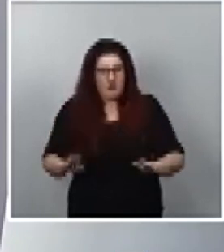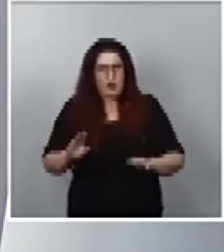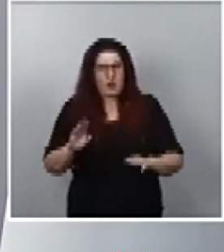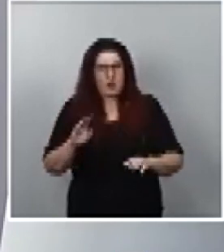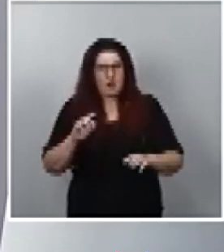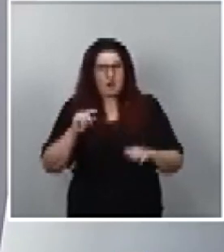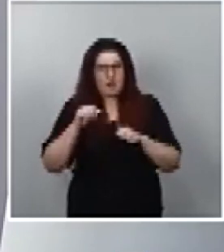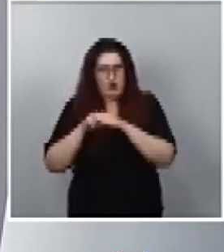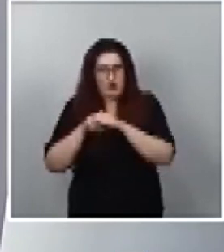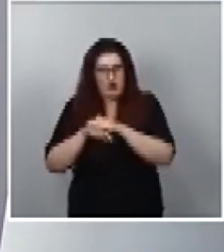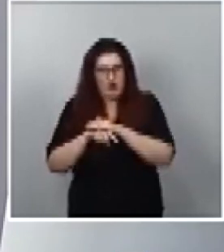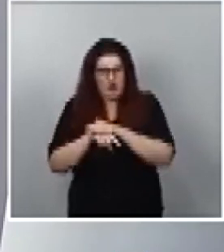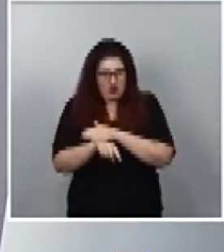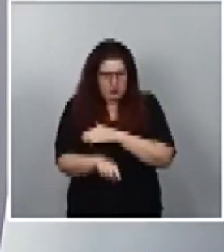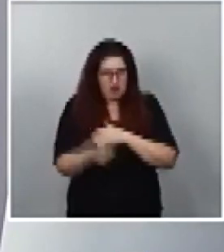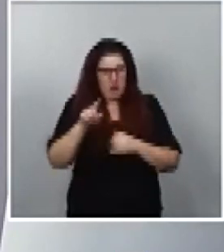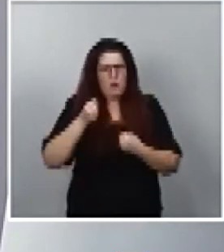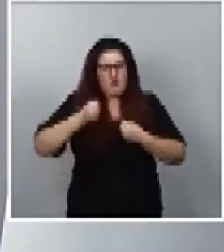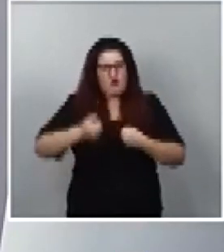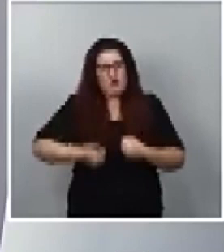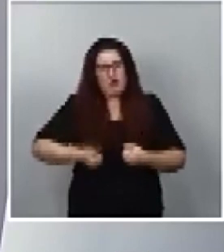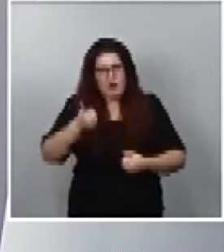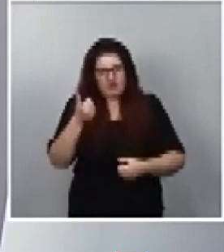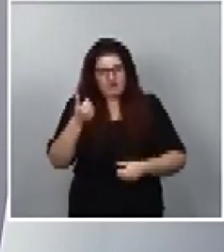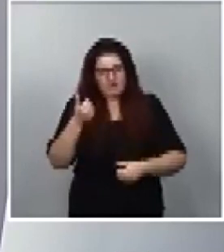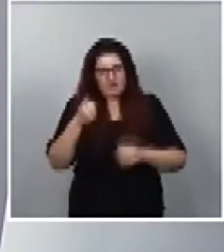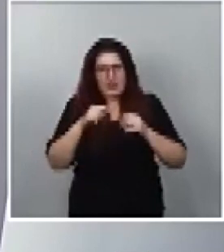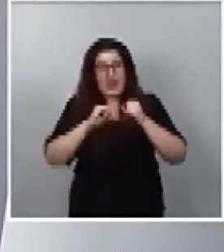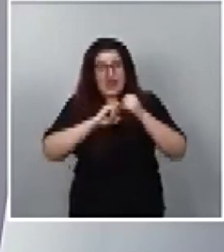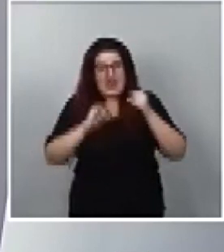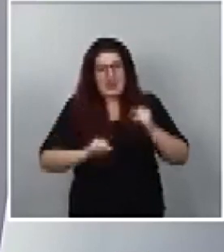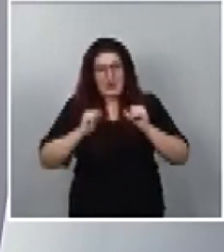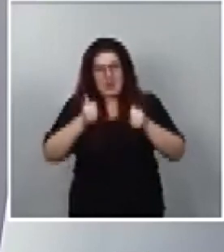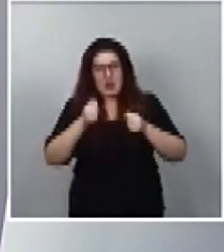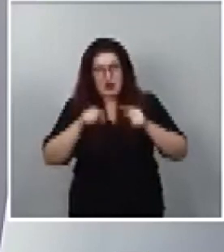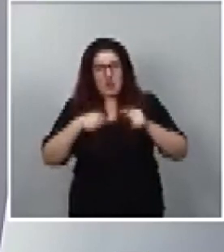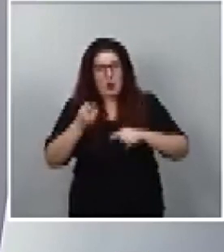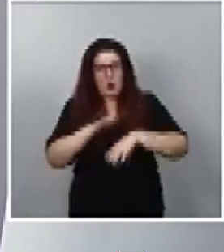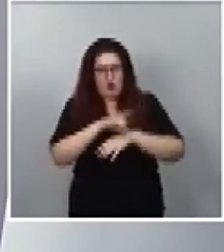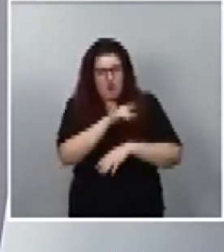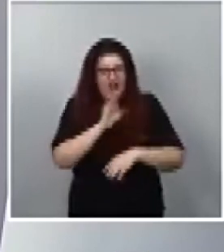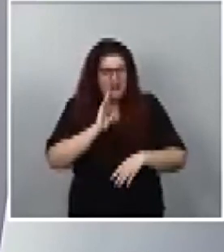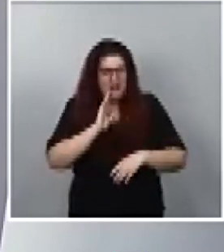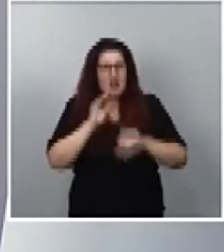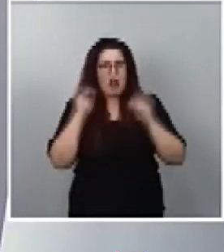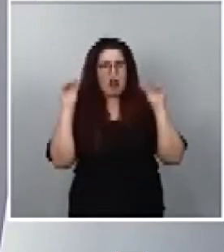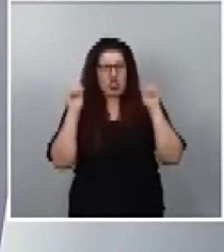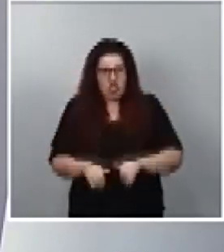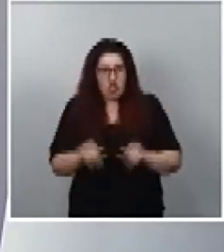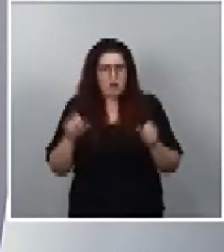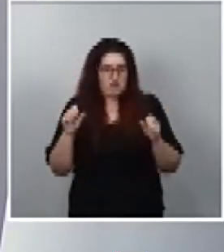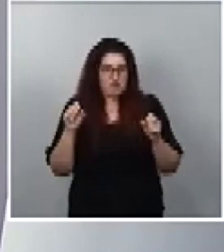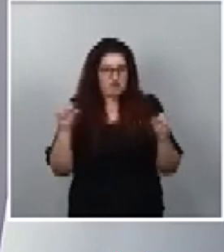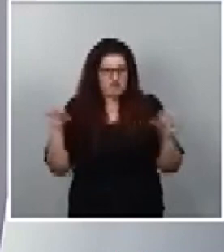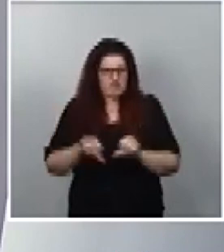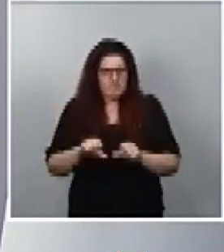durante más tiempo y con más intensidad en la crisis que se había iniciado es una eh forma de